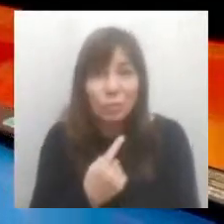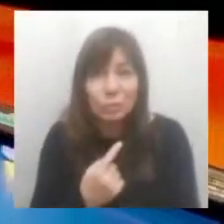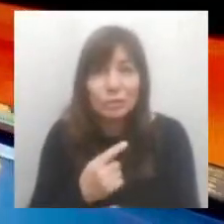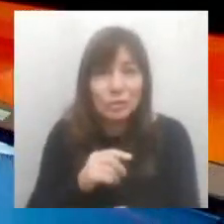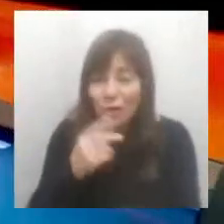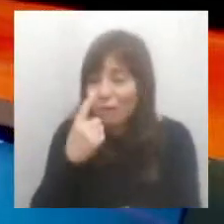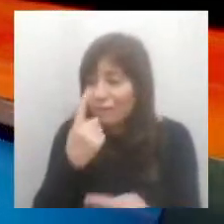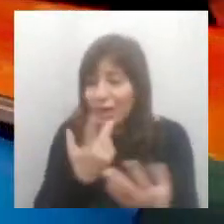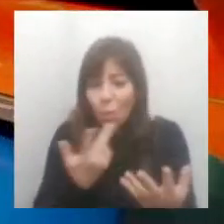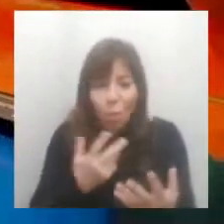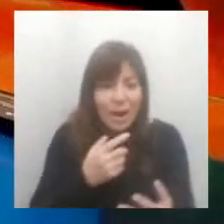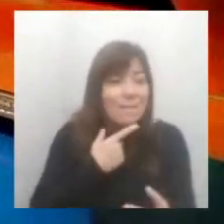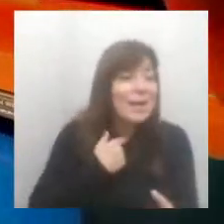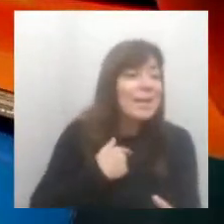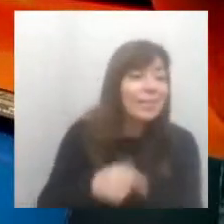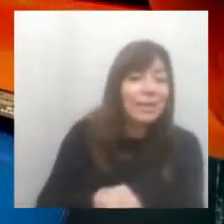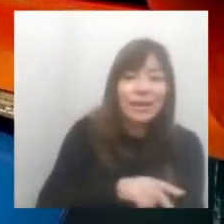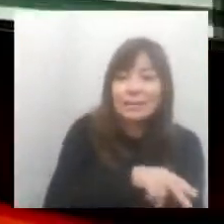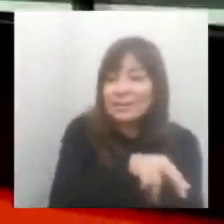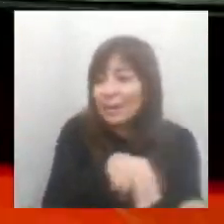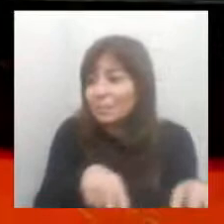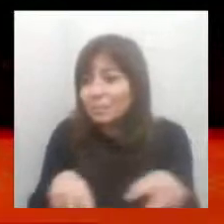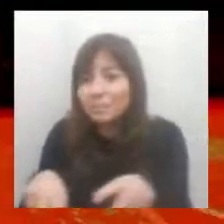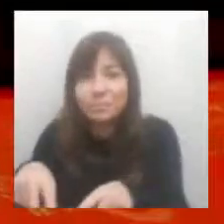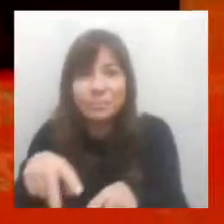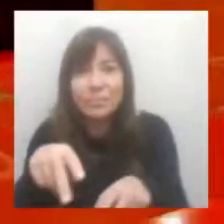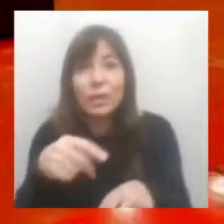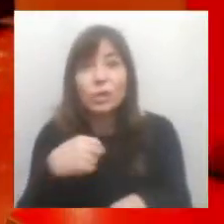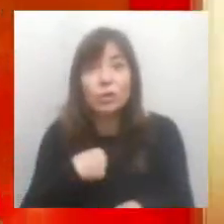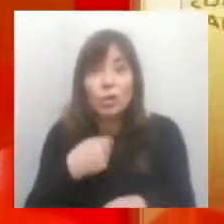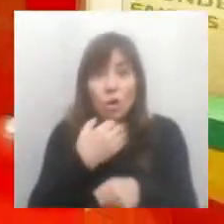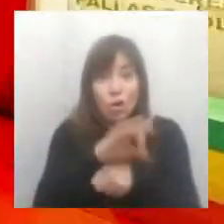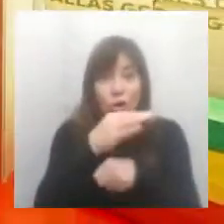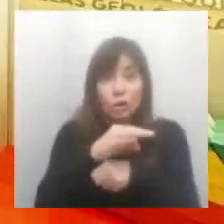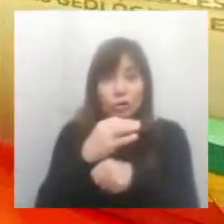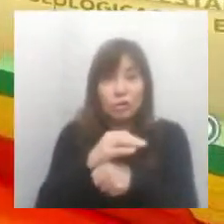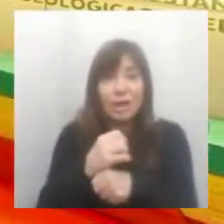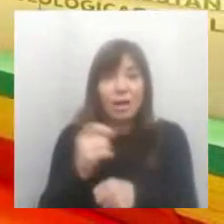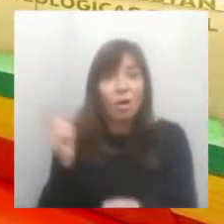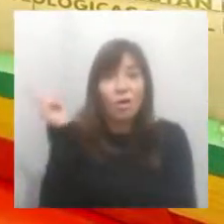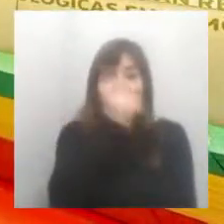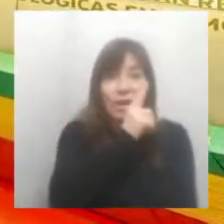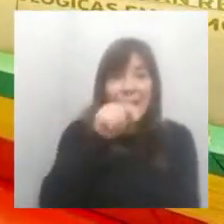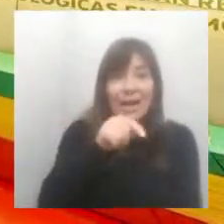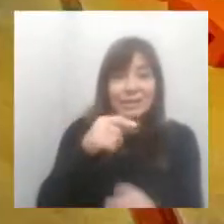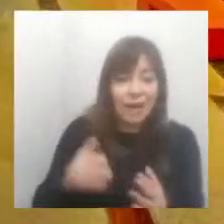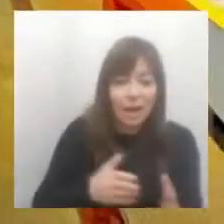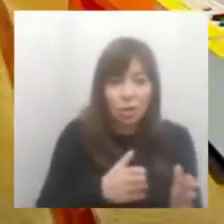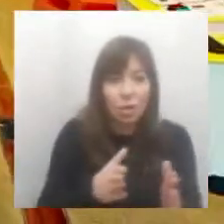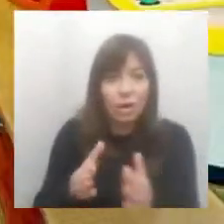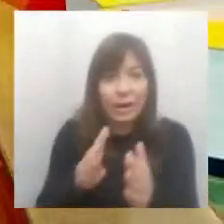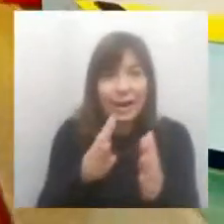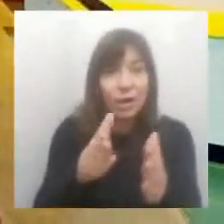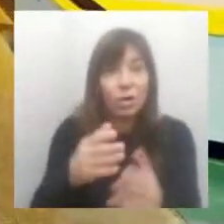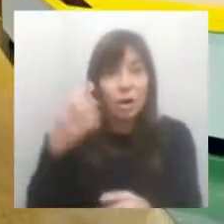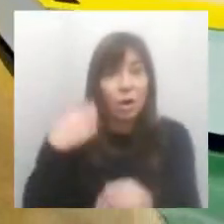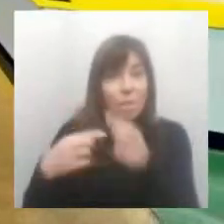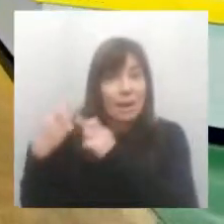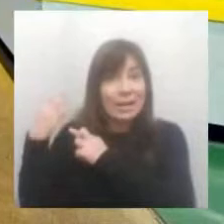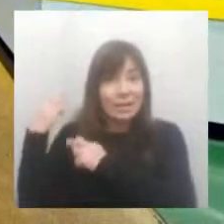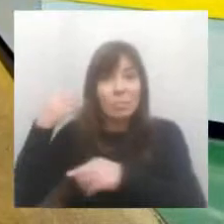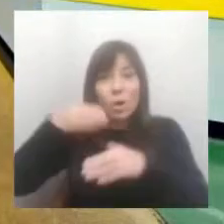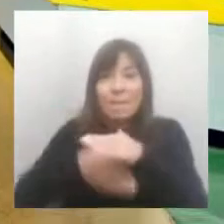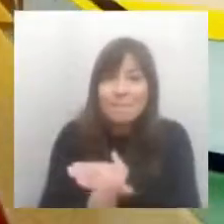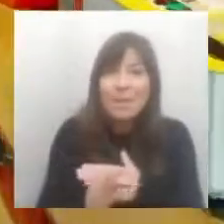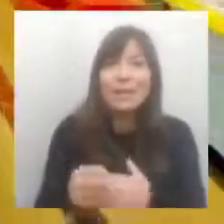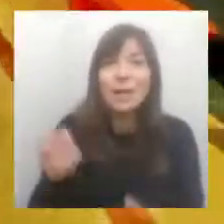le interesan, y así lo puede recorrer. Yo les aconsejo que una vez finalizado este recorrido patrimonial, se metan